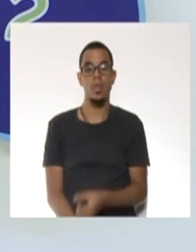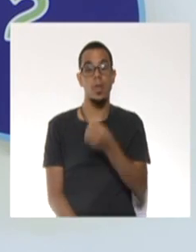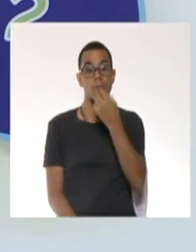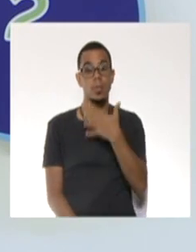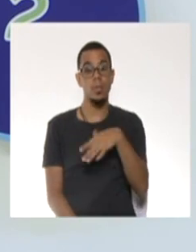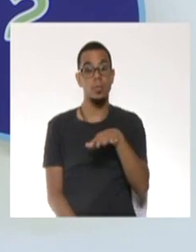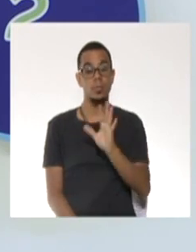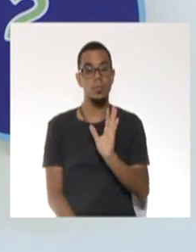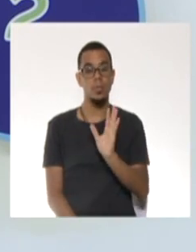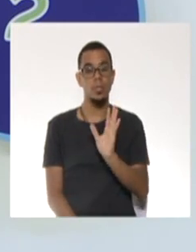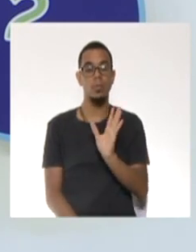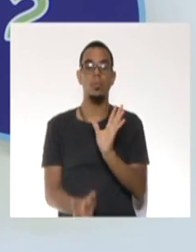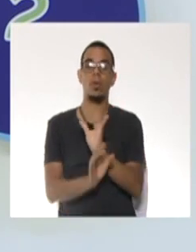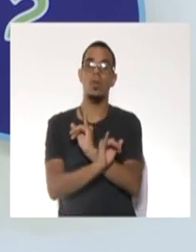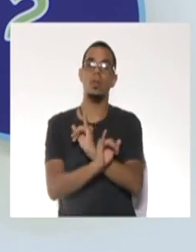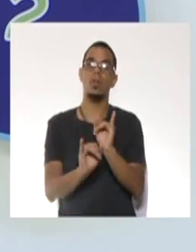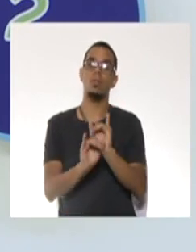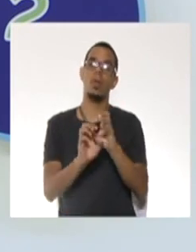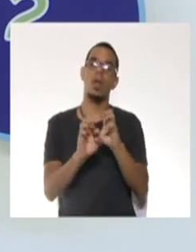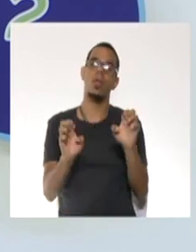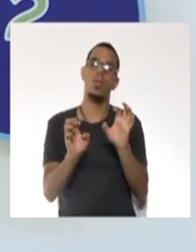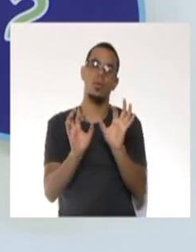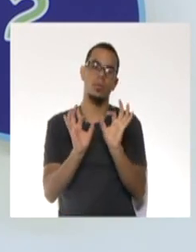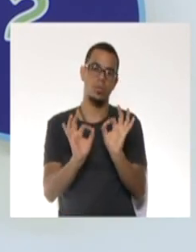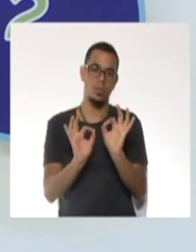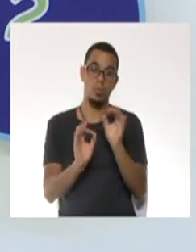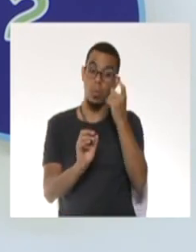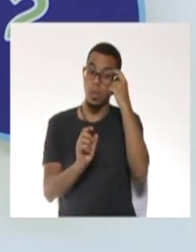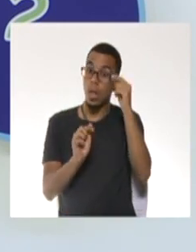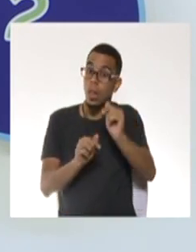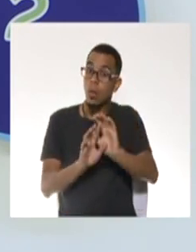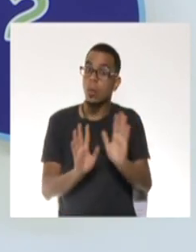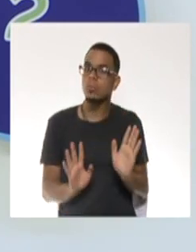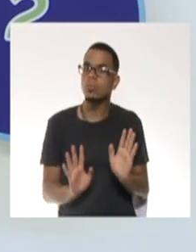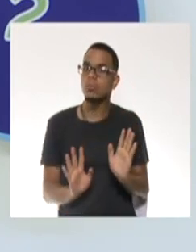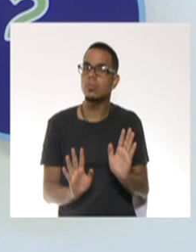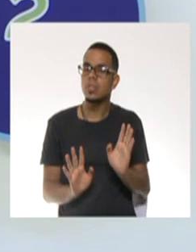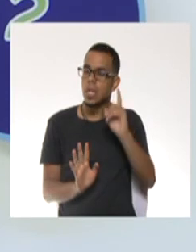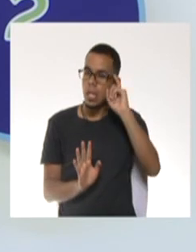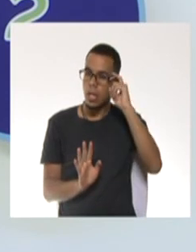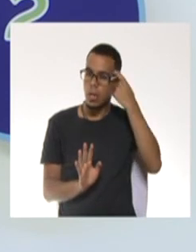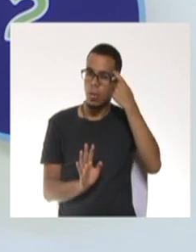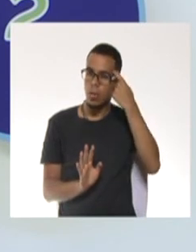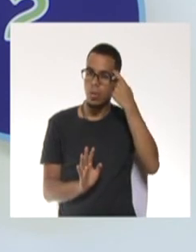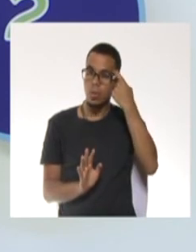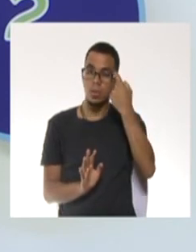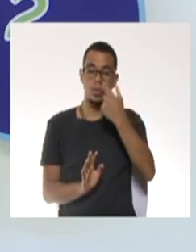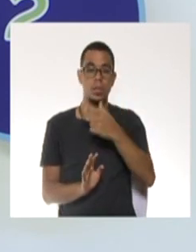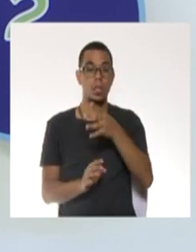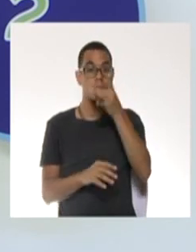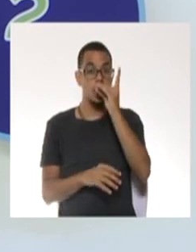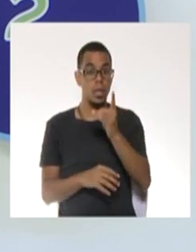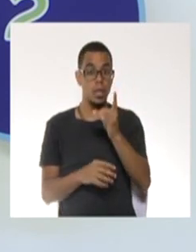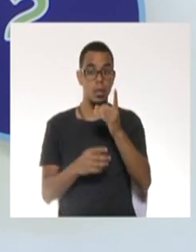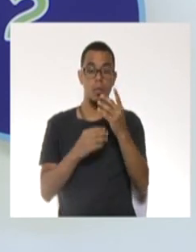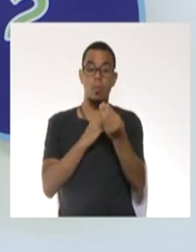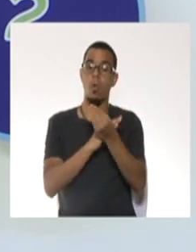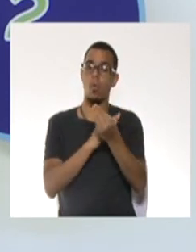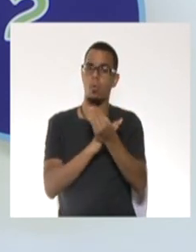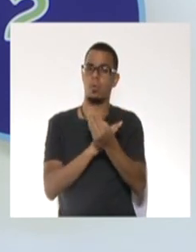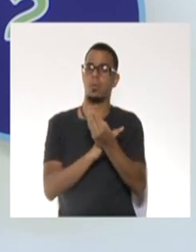así entonces llegamos al final de nuestro segmento por el día de hoy. Recordemos que debemos